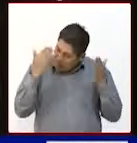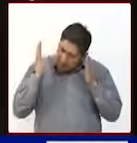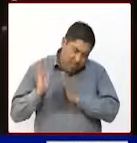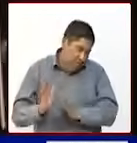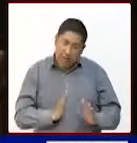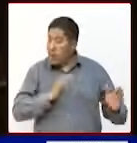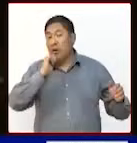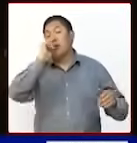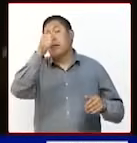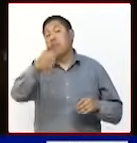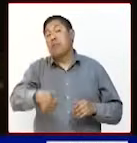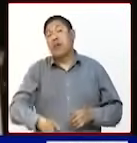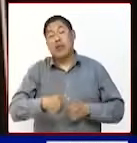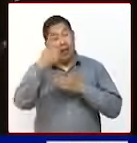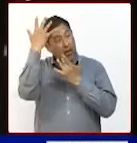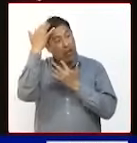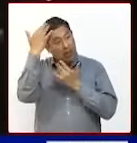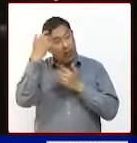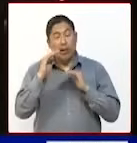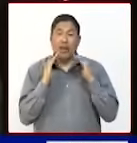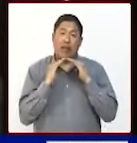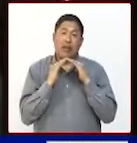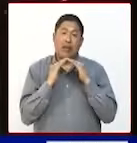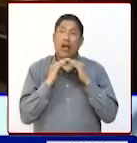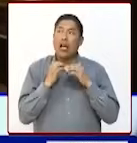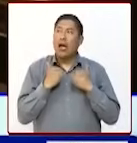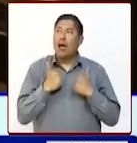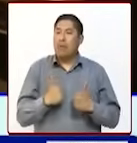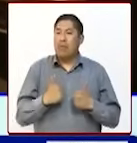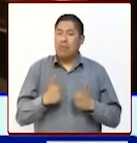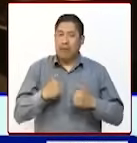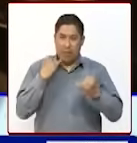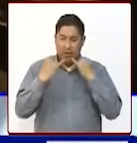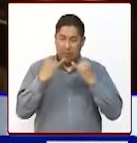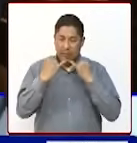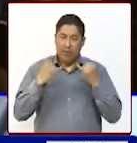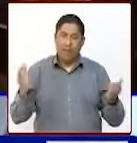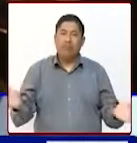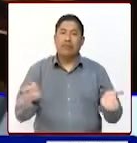pues la población pueda estar esperando en casa. Muy bien, seguimos informando.